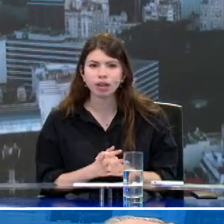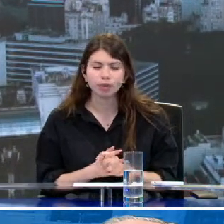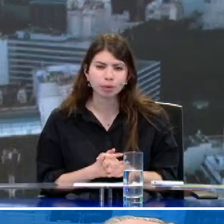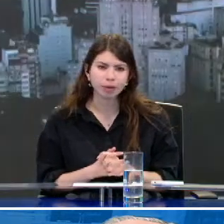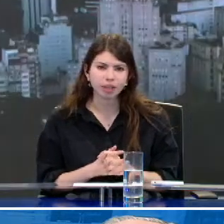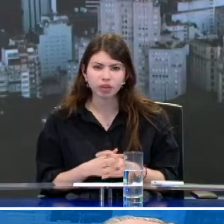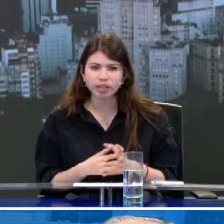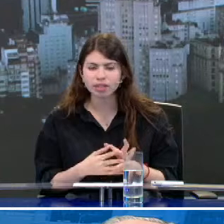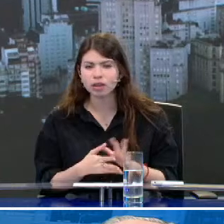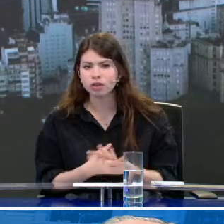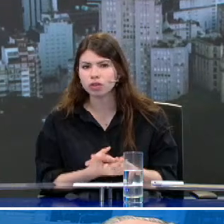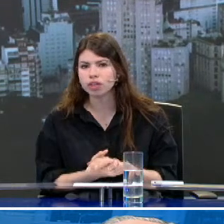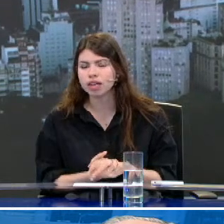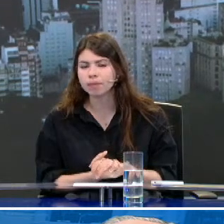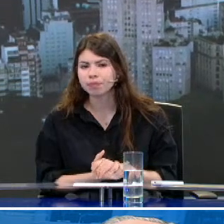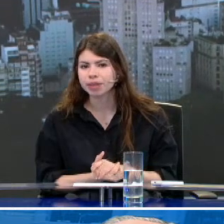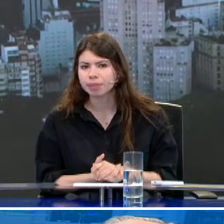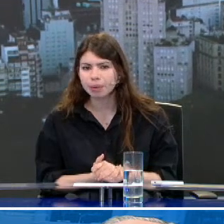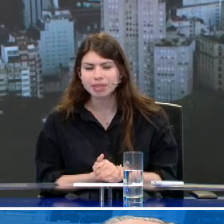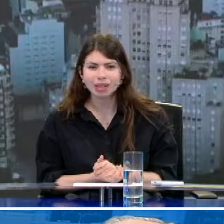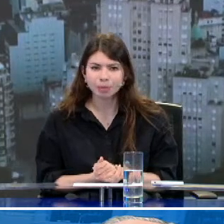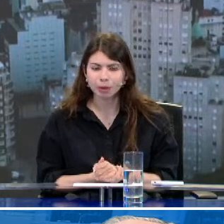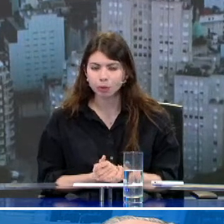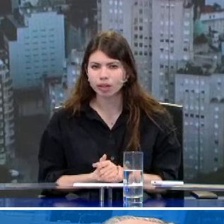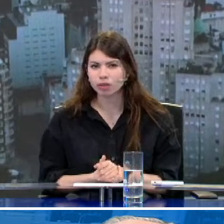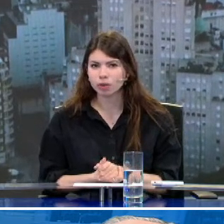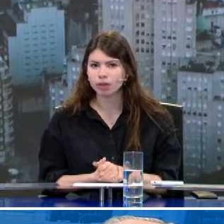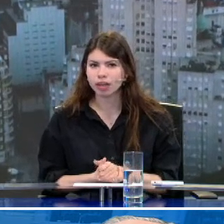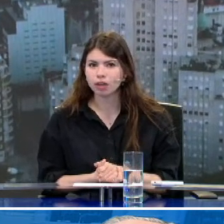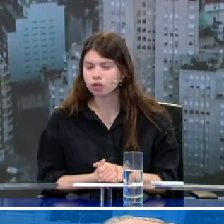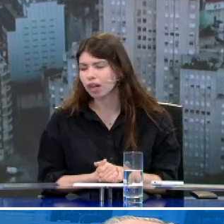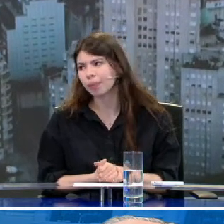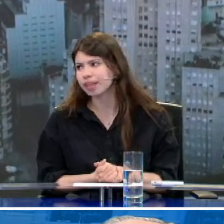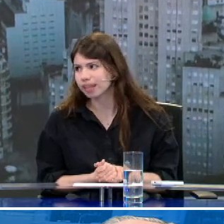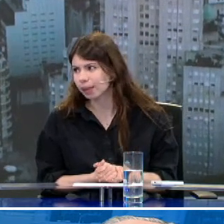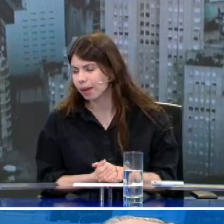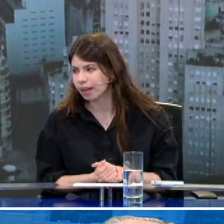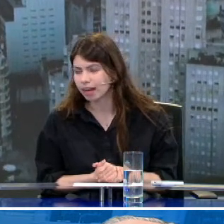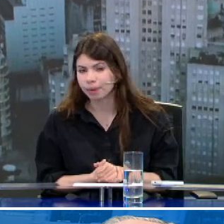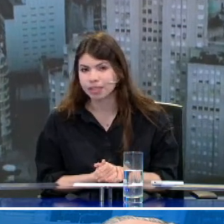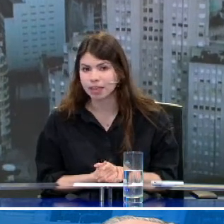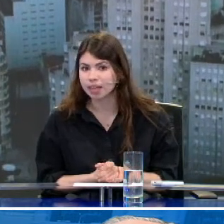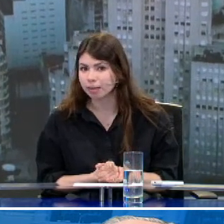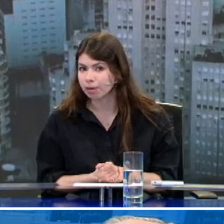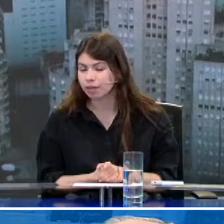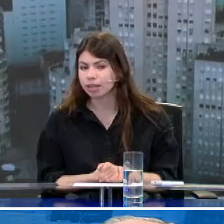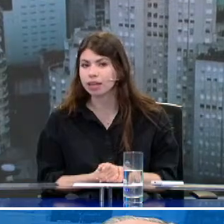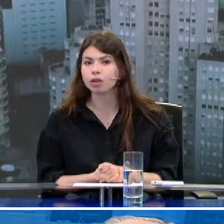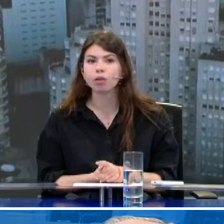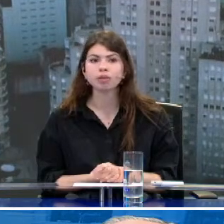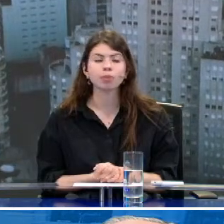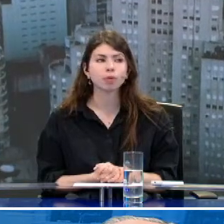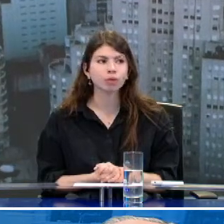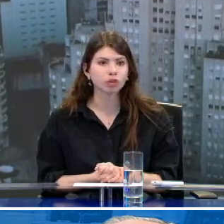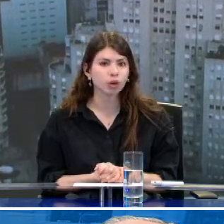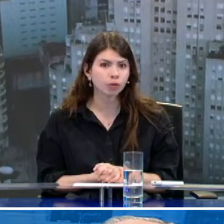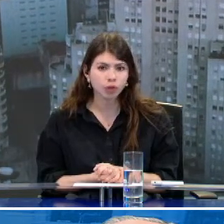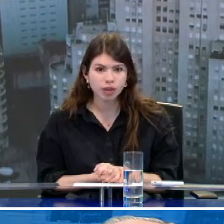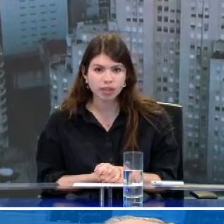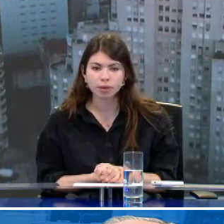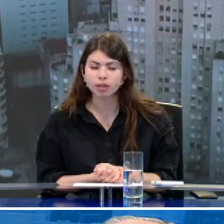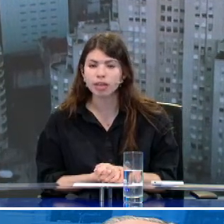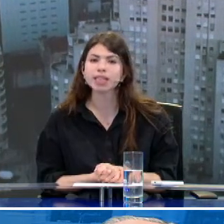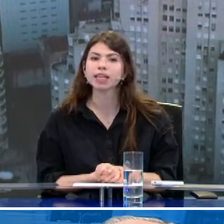salió del informe de gestión que se dio a conocer. Vamos a ver preguntas sobre no solamente el tema de discapacidad y el tema de fentanilo, Claro. vamos a ver preguntas sobre los